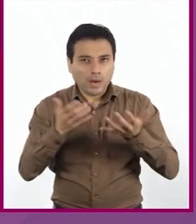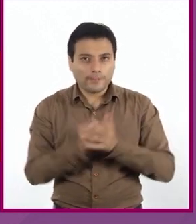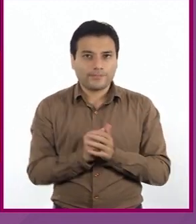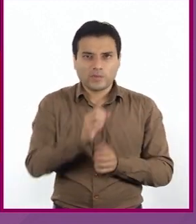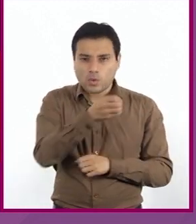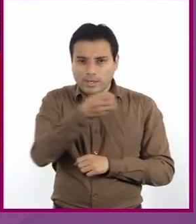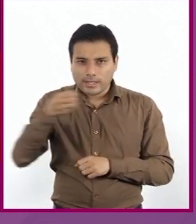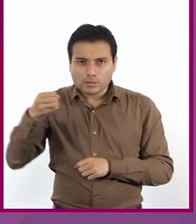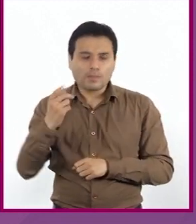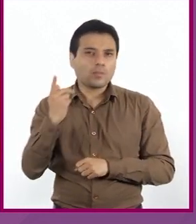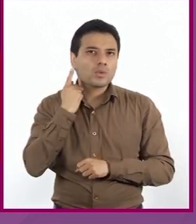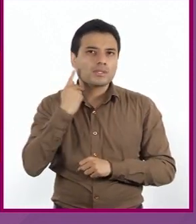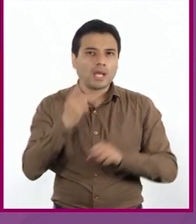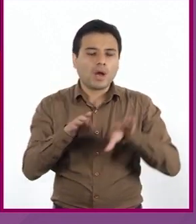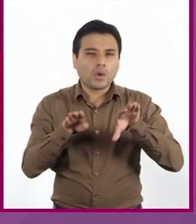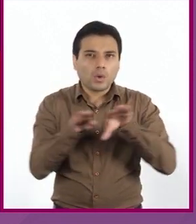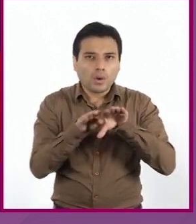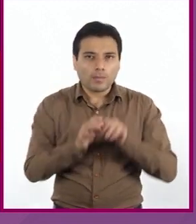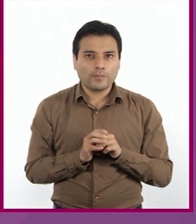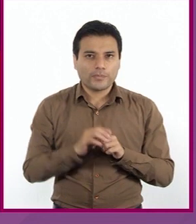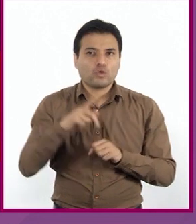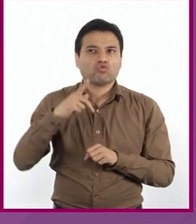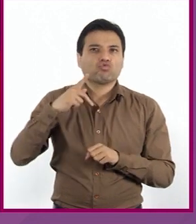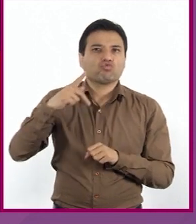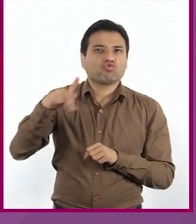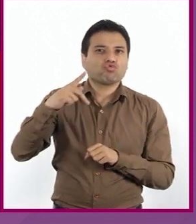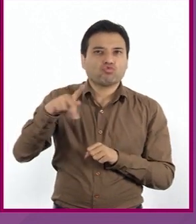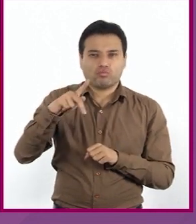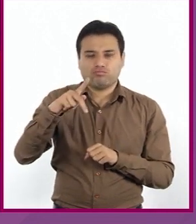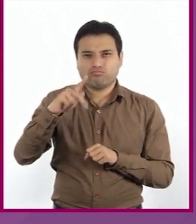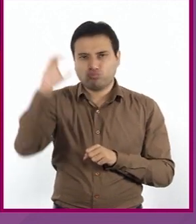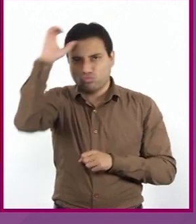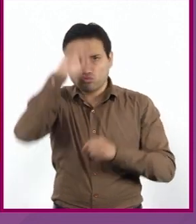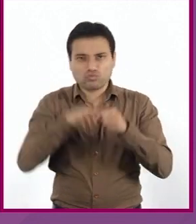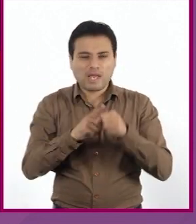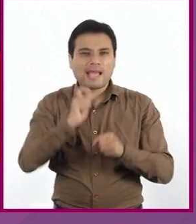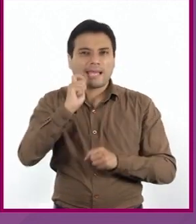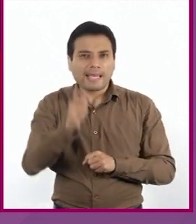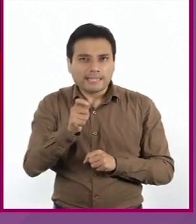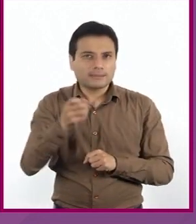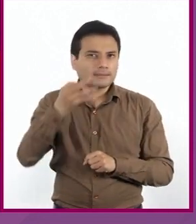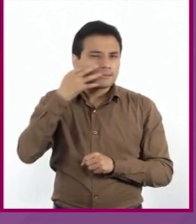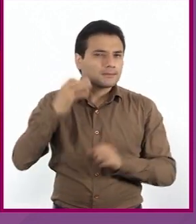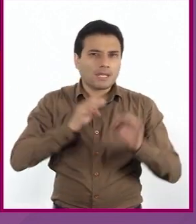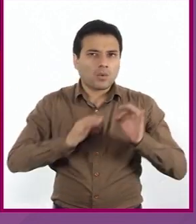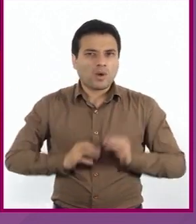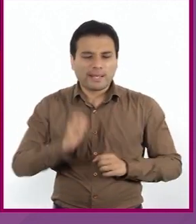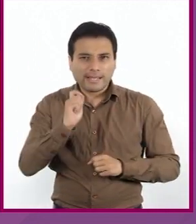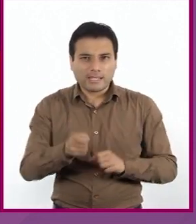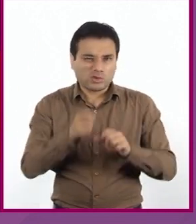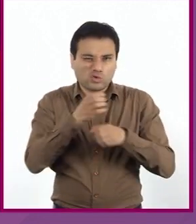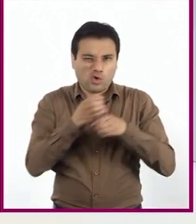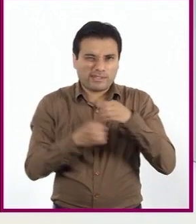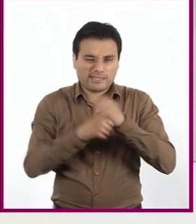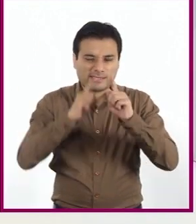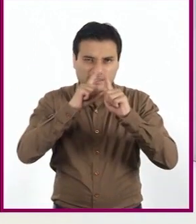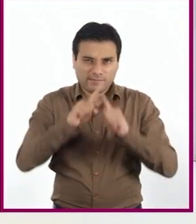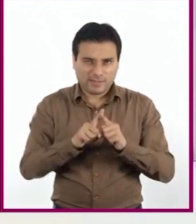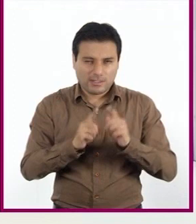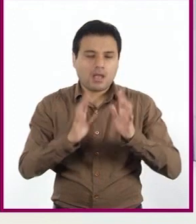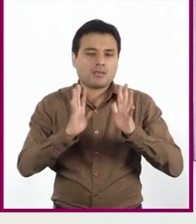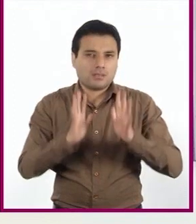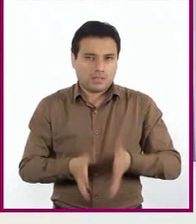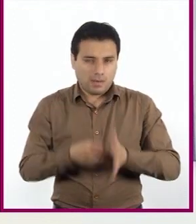organización política, parte de su cosmovisión con la idea que se tenía del jaguar, entre otros elementos.